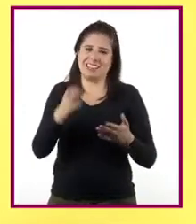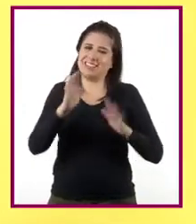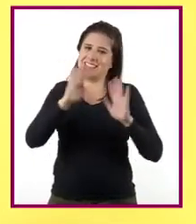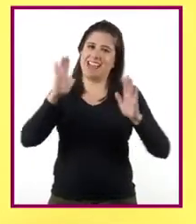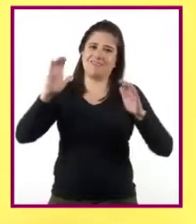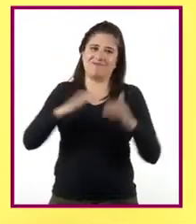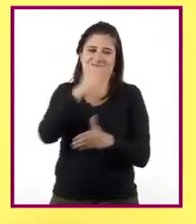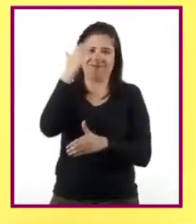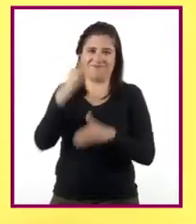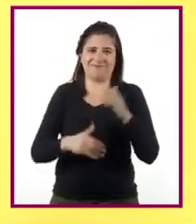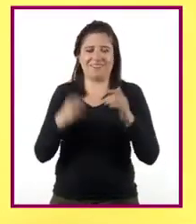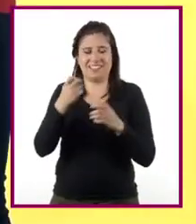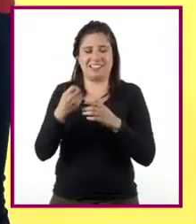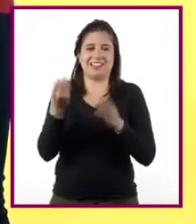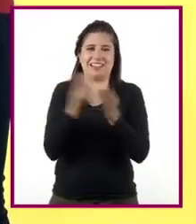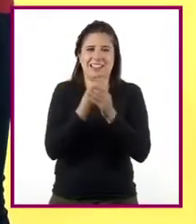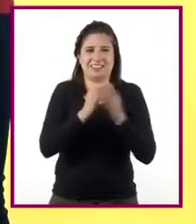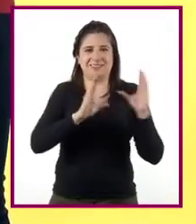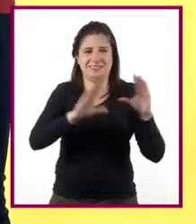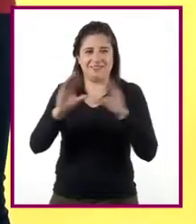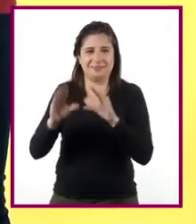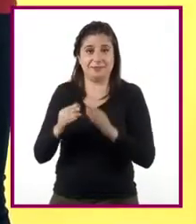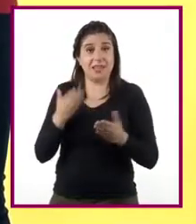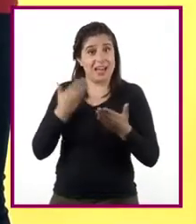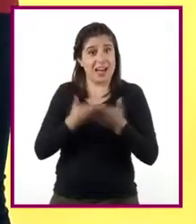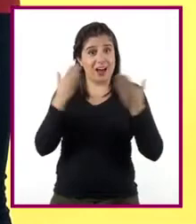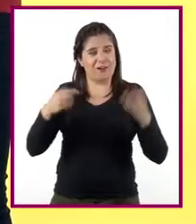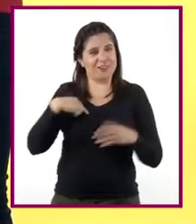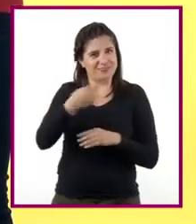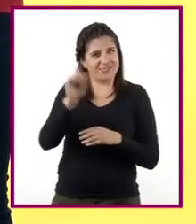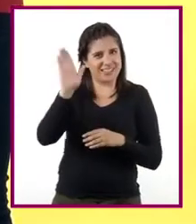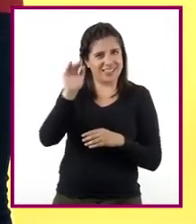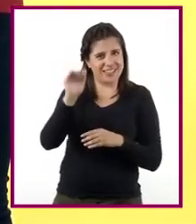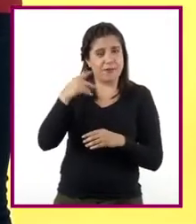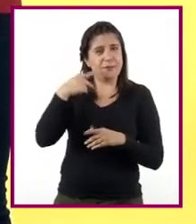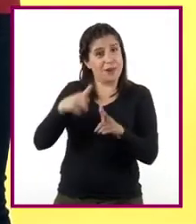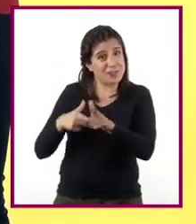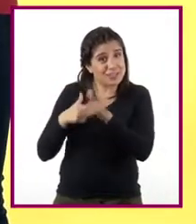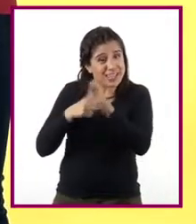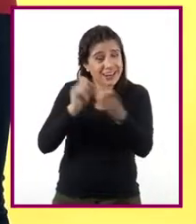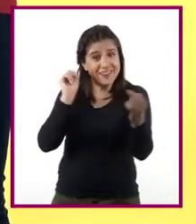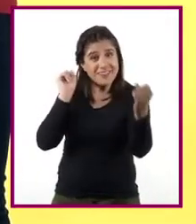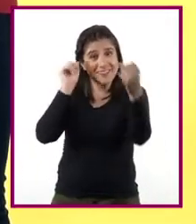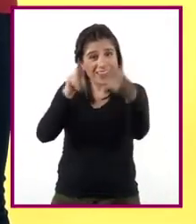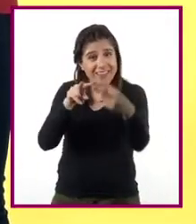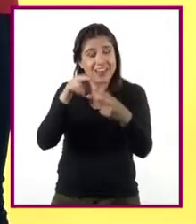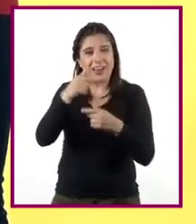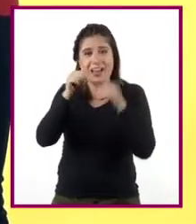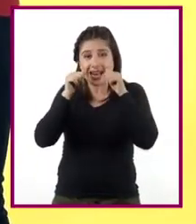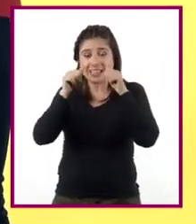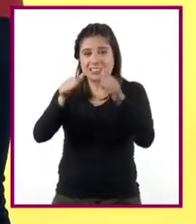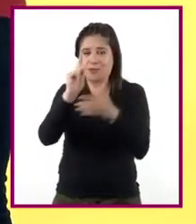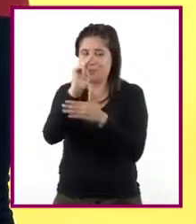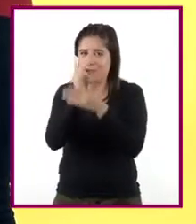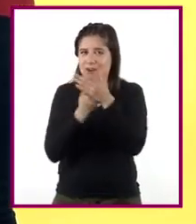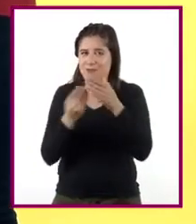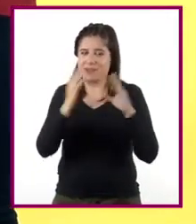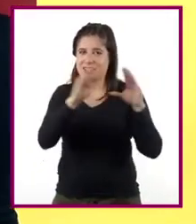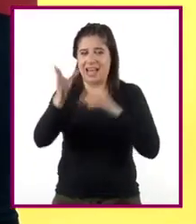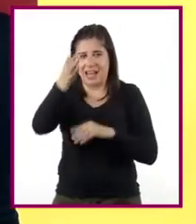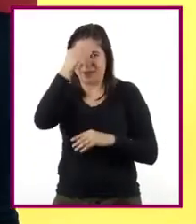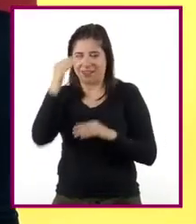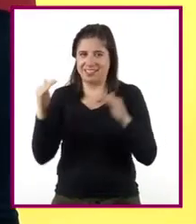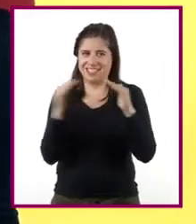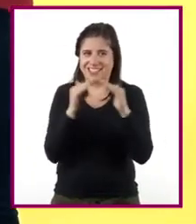al final de esta sesión. Por ahora nos despedimos, pero nos seguiremos viendo y escuchando a través de la programación de